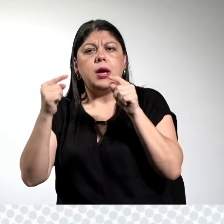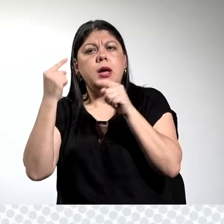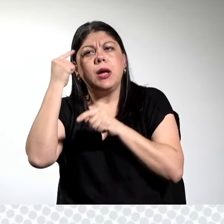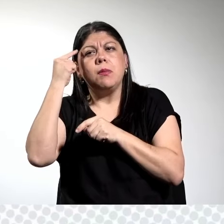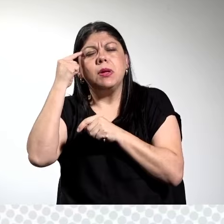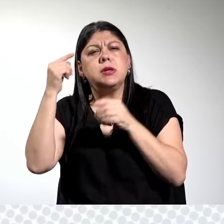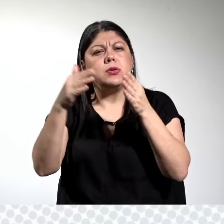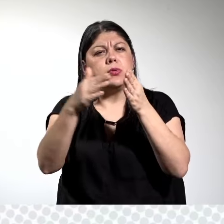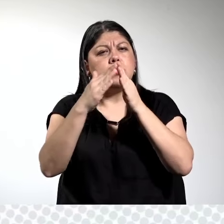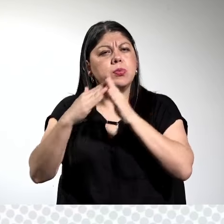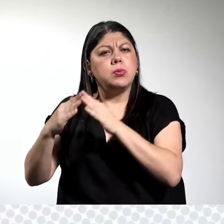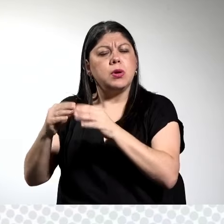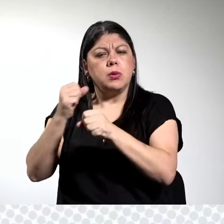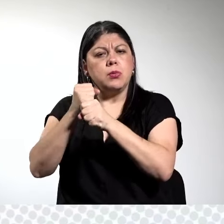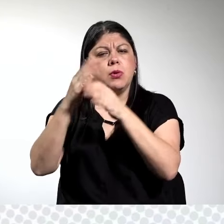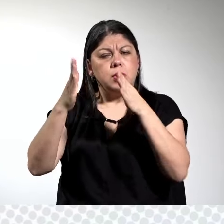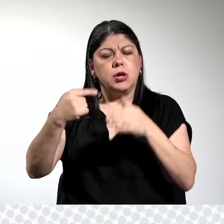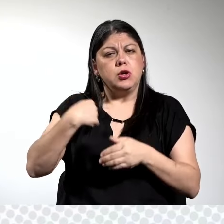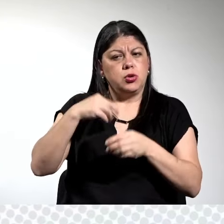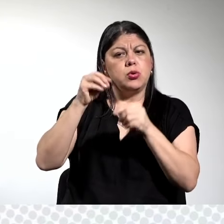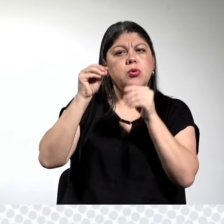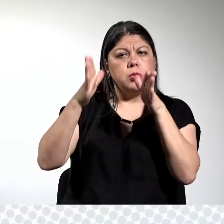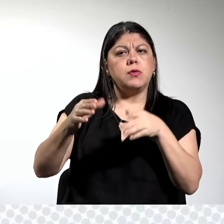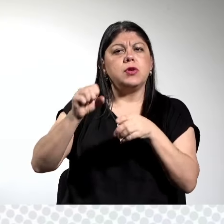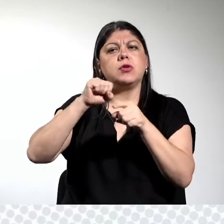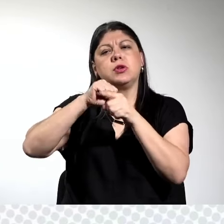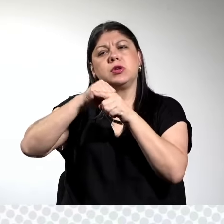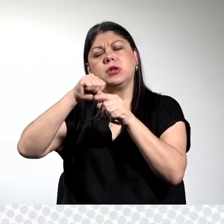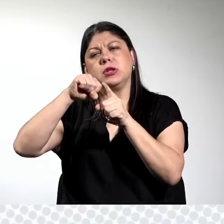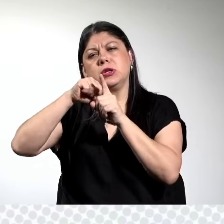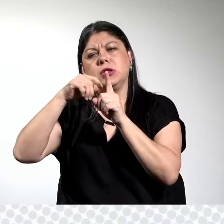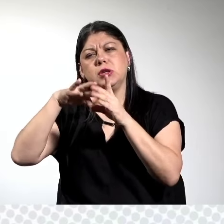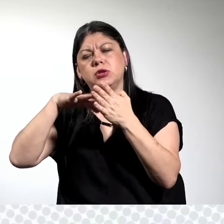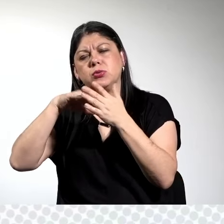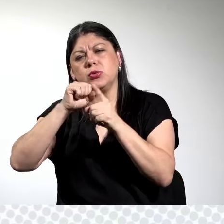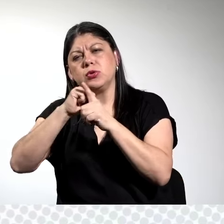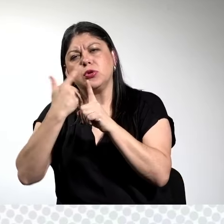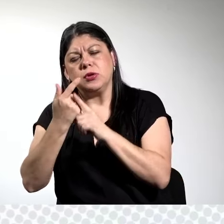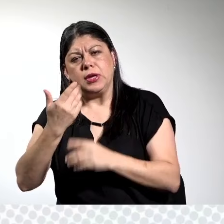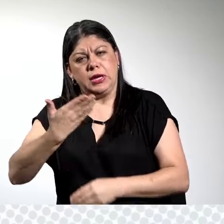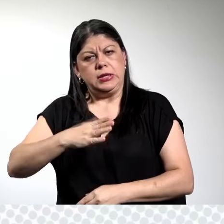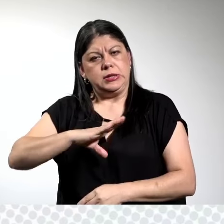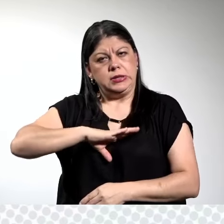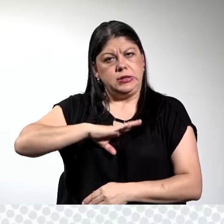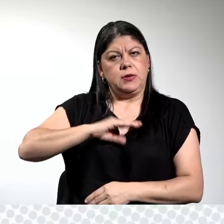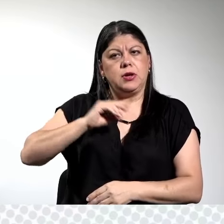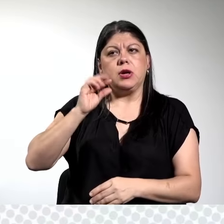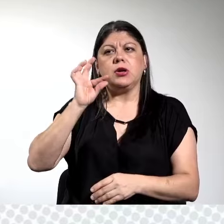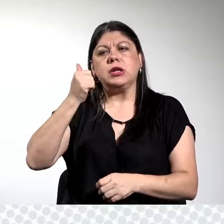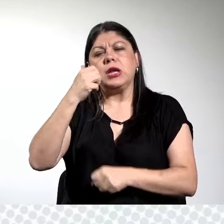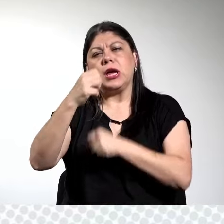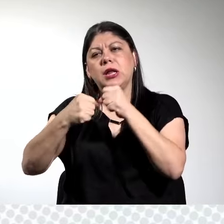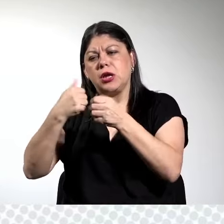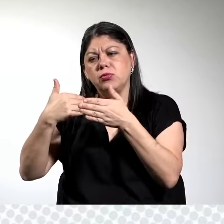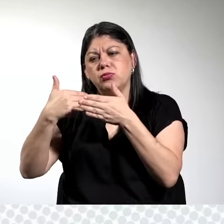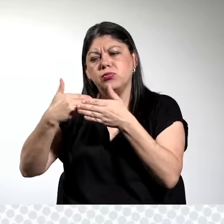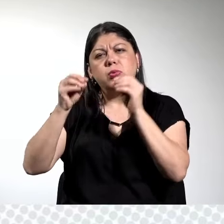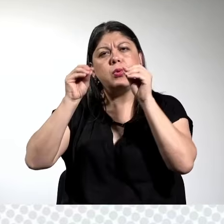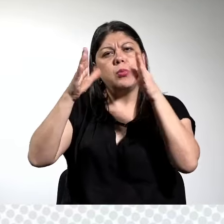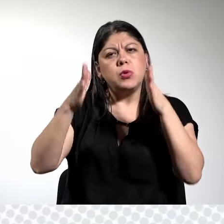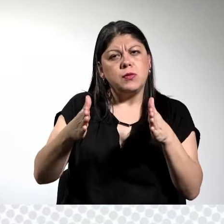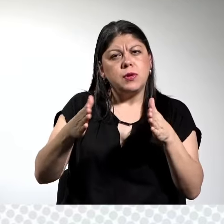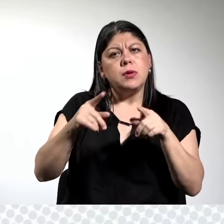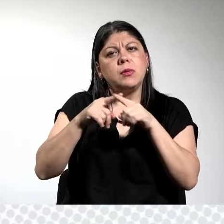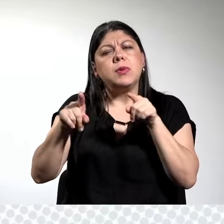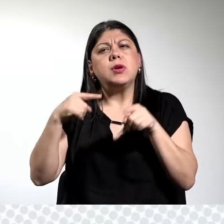trabajador. Yo soy docente también, yo soy profesor de estudios sociales y cívica. Tengo ya más de 10 años de dar clases, pero además de eso,